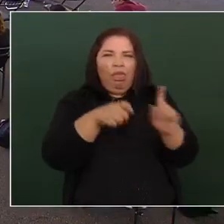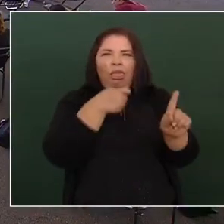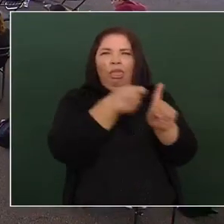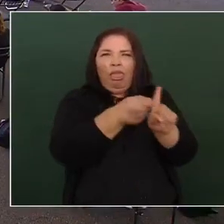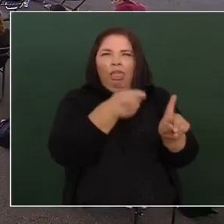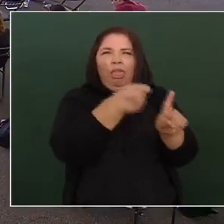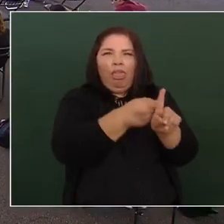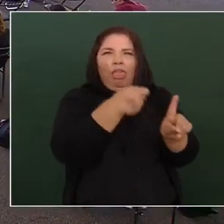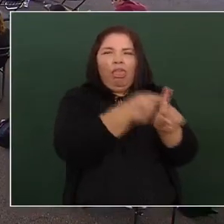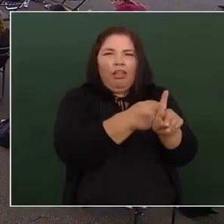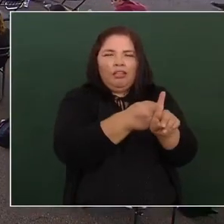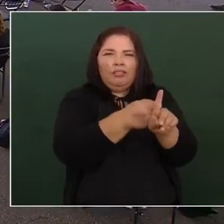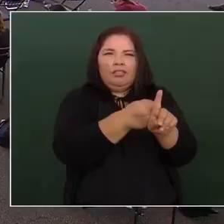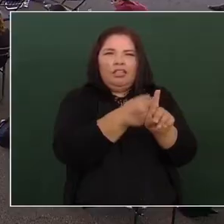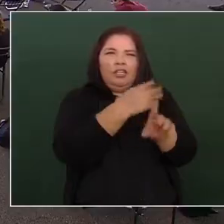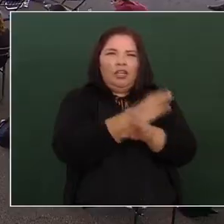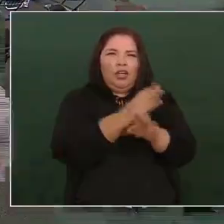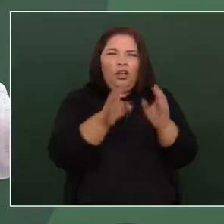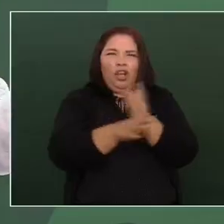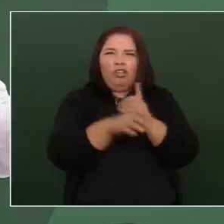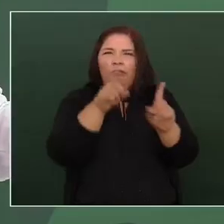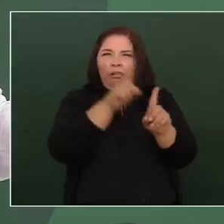Lo menos que le decían era